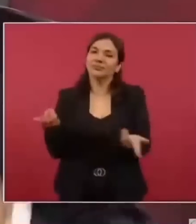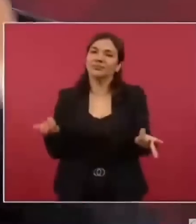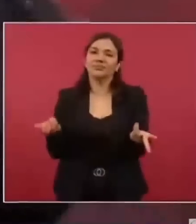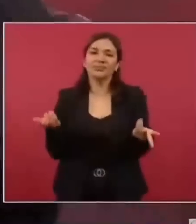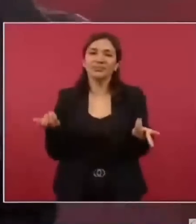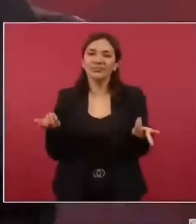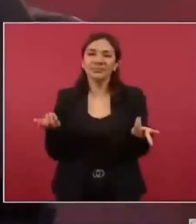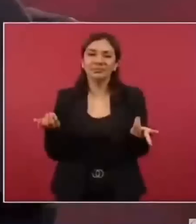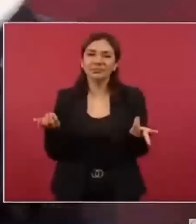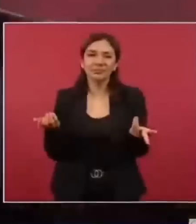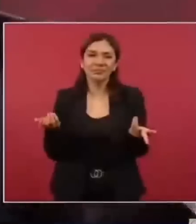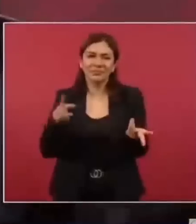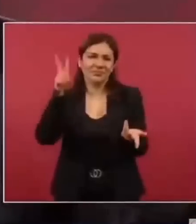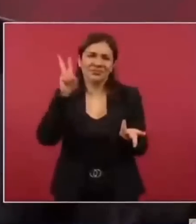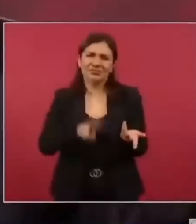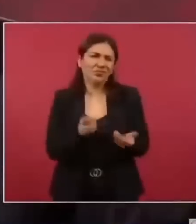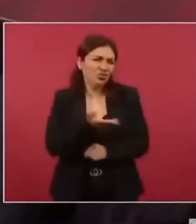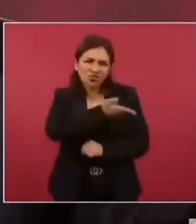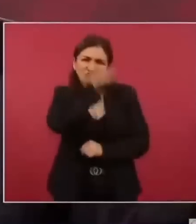y de ineptitud